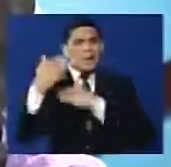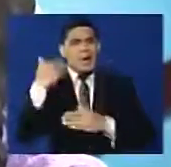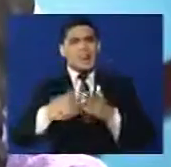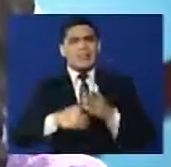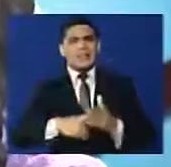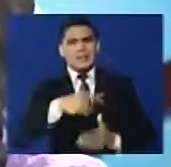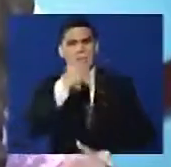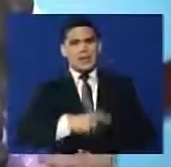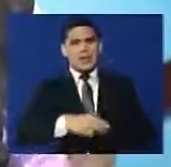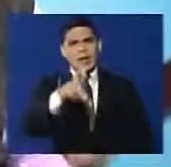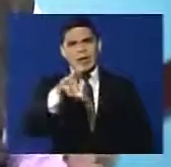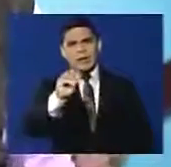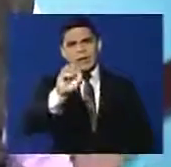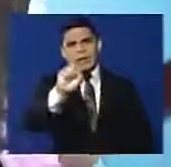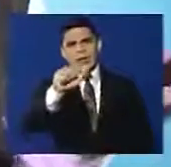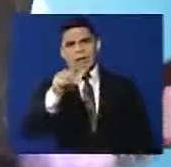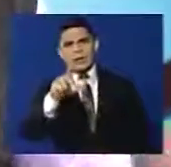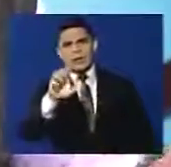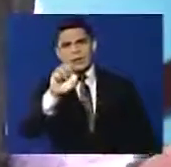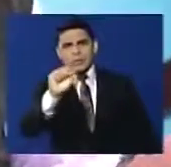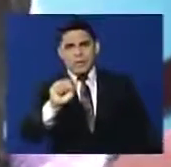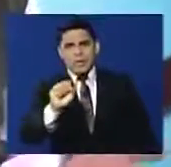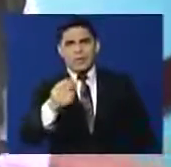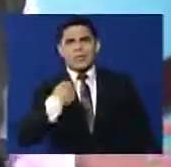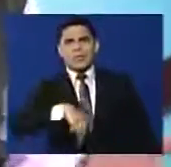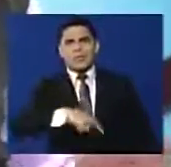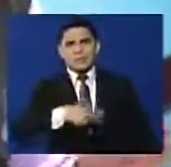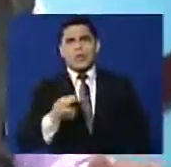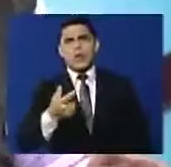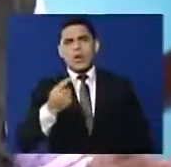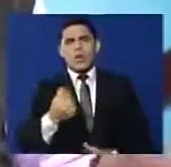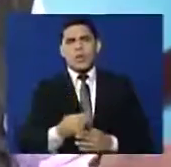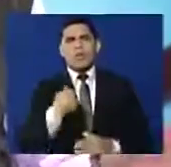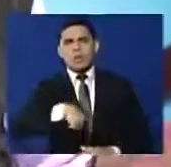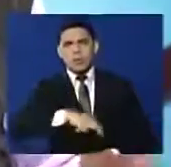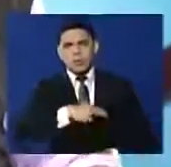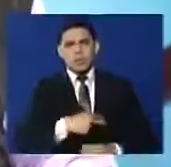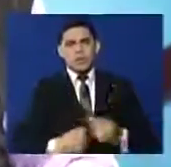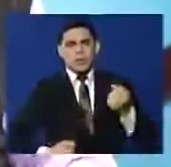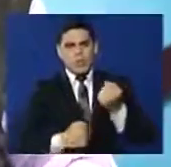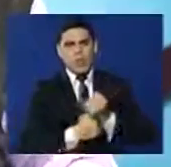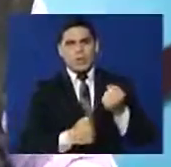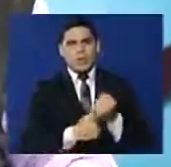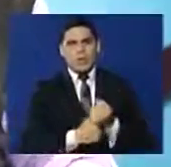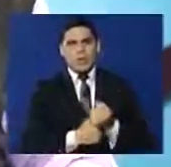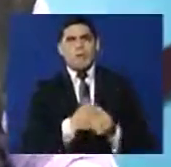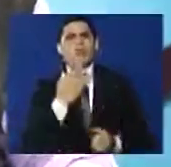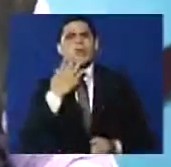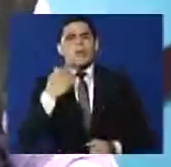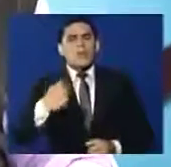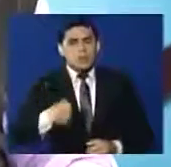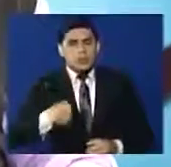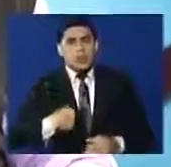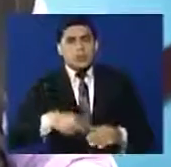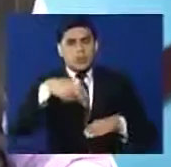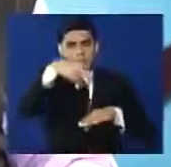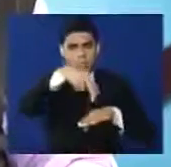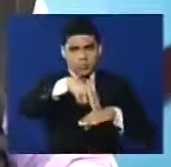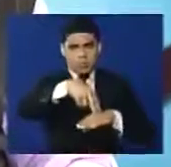Rosales, de los pocos que nos atrevimos, porque hemos sido pocos desde hace años, que no hemos atrevido, yo me monté en la